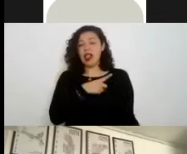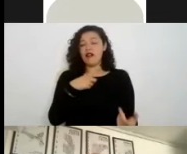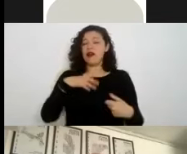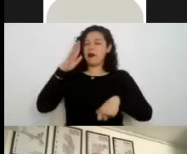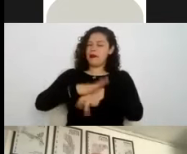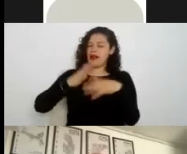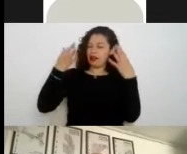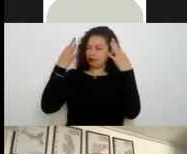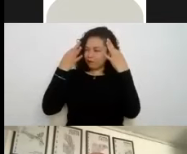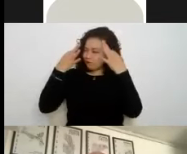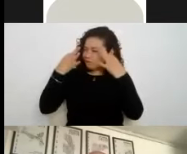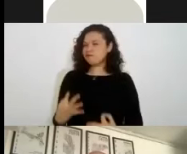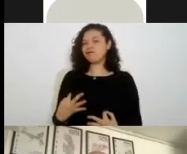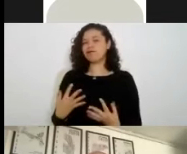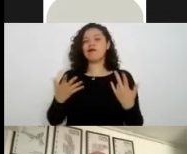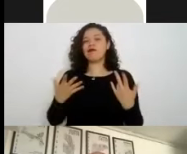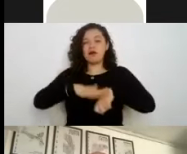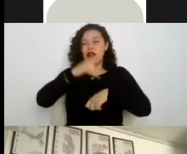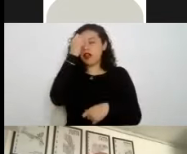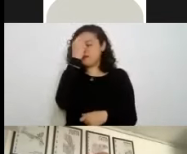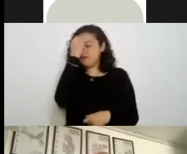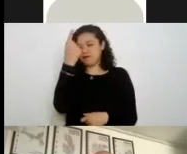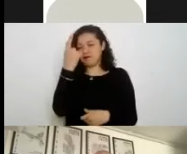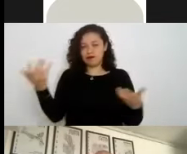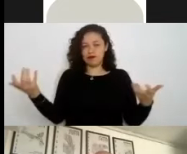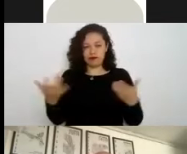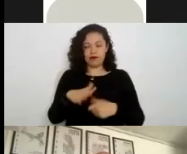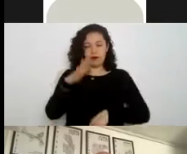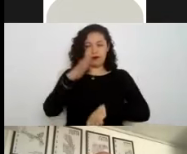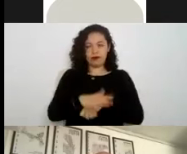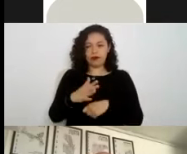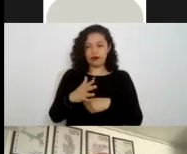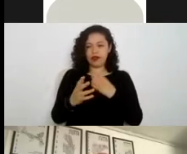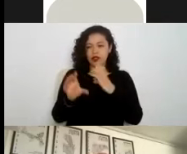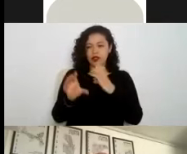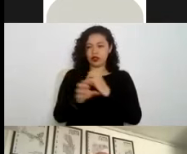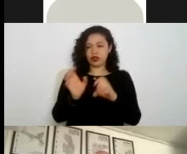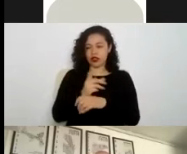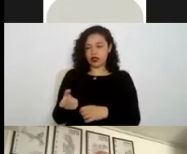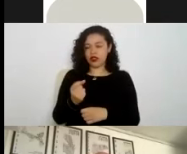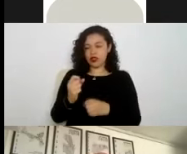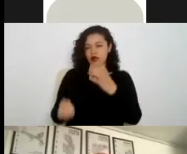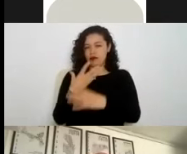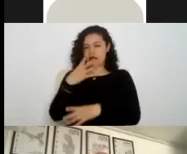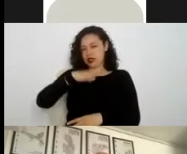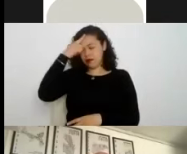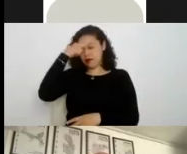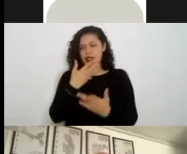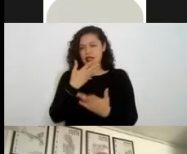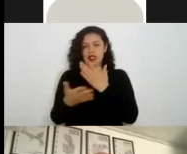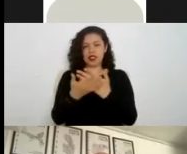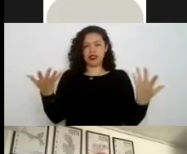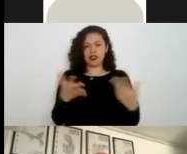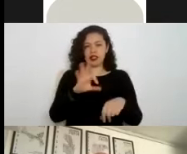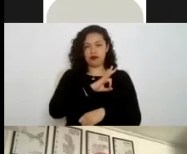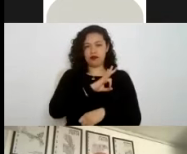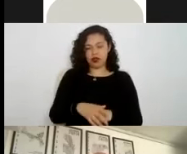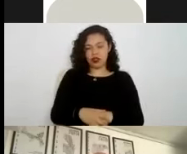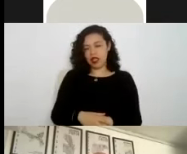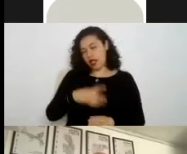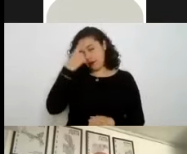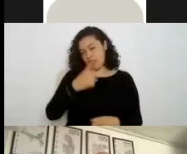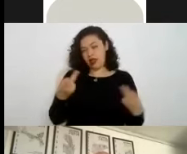más creativos, por decirlo así, mucho más innovadores en la parte de cómo invitamos a la acción, cómo logramos que la gente